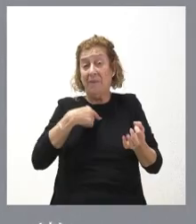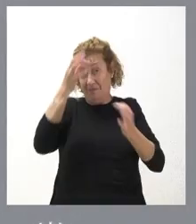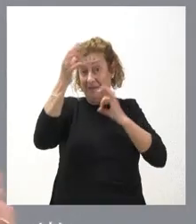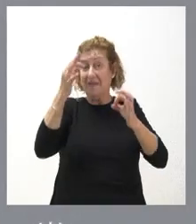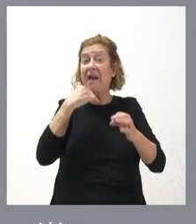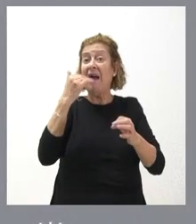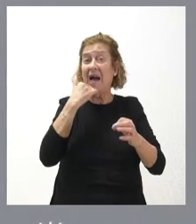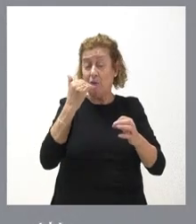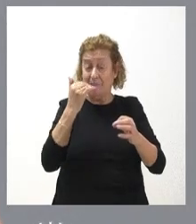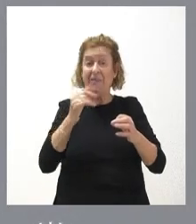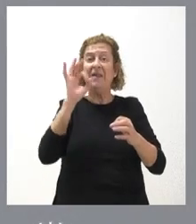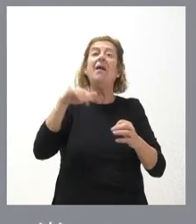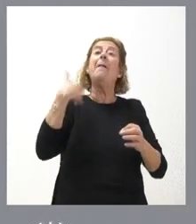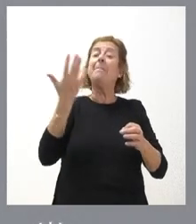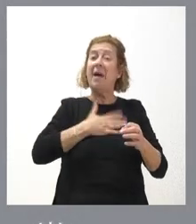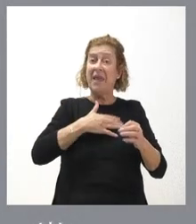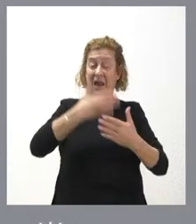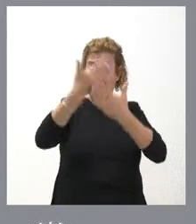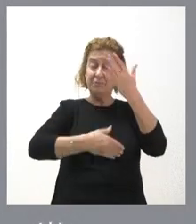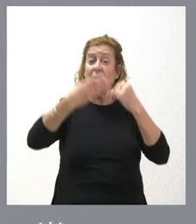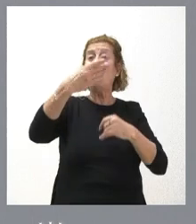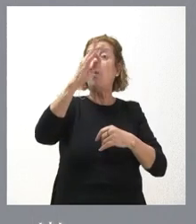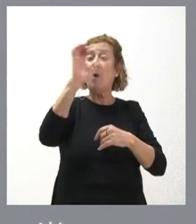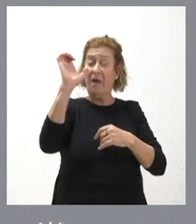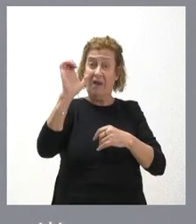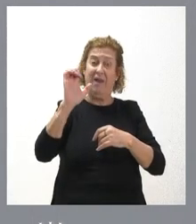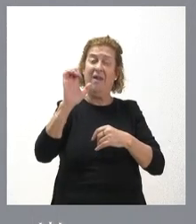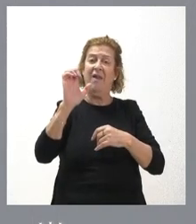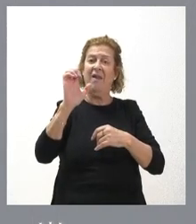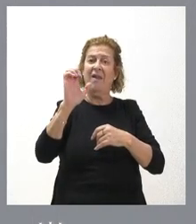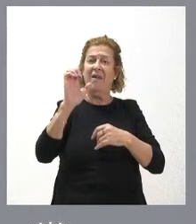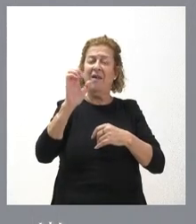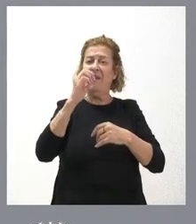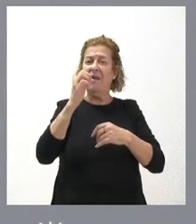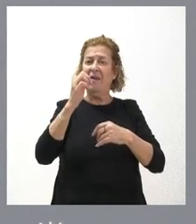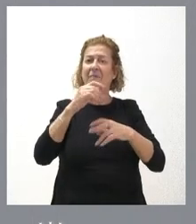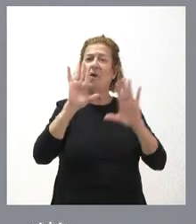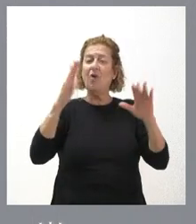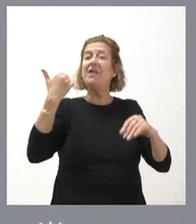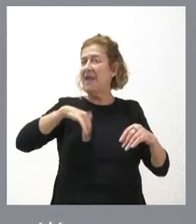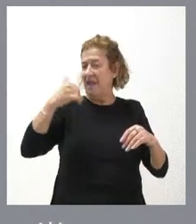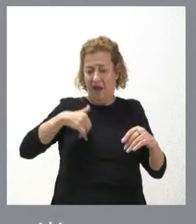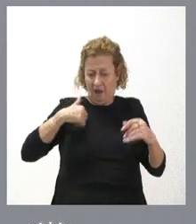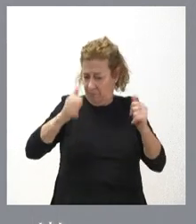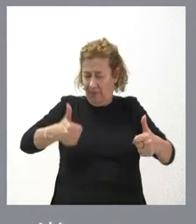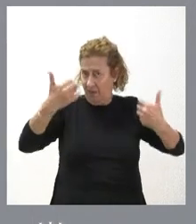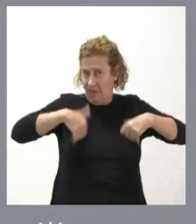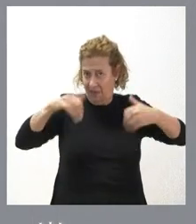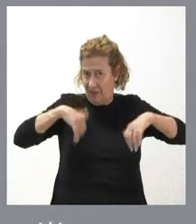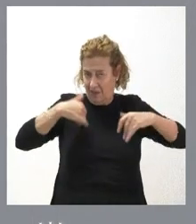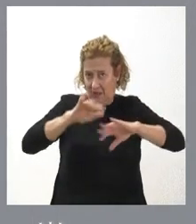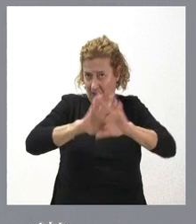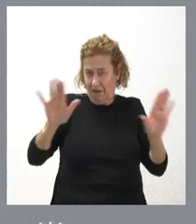y efectivamente mañana se publicará en el boletín oficial aunque ya está en vigor y por tanto